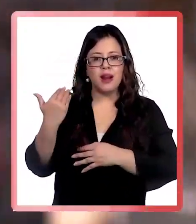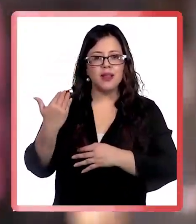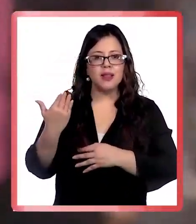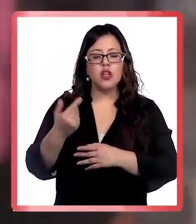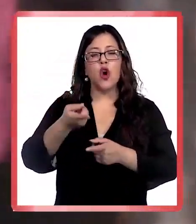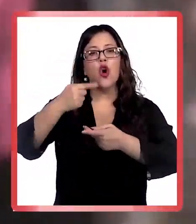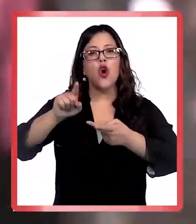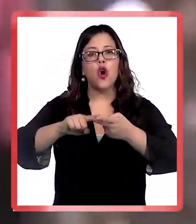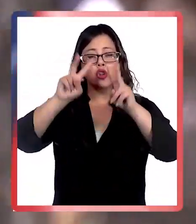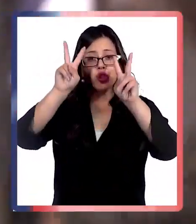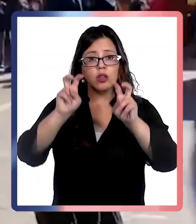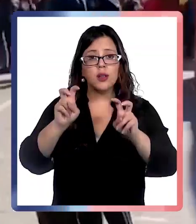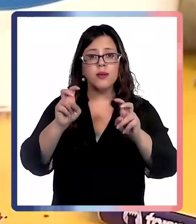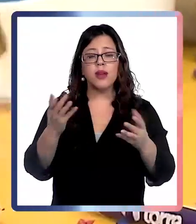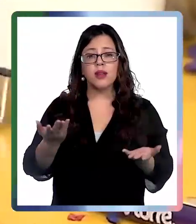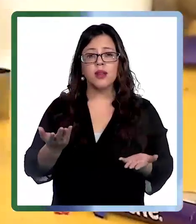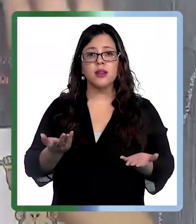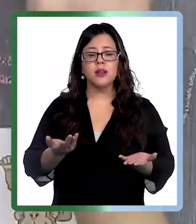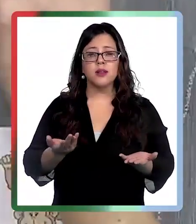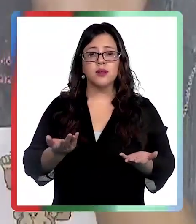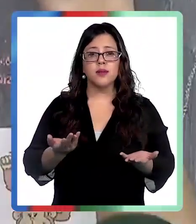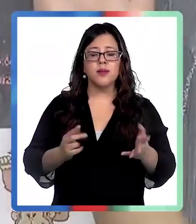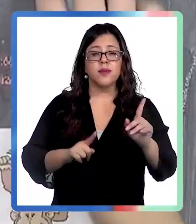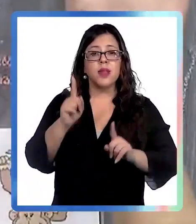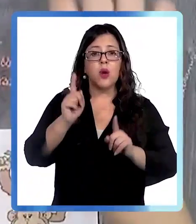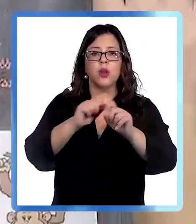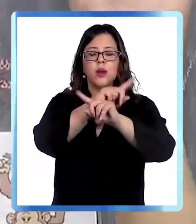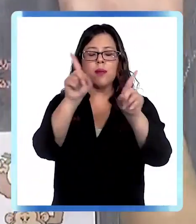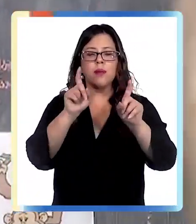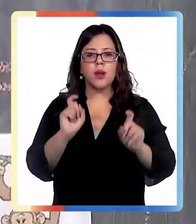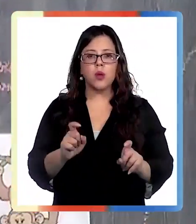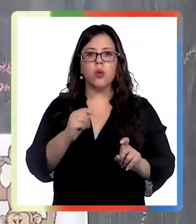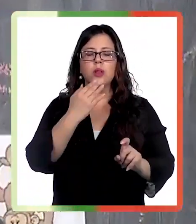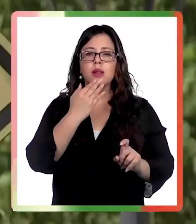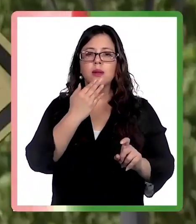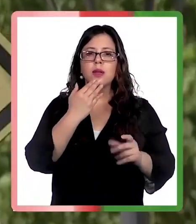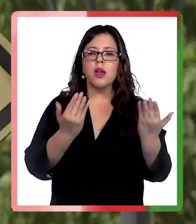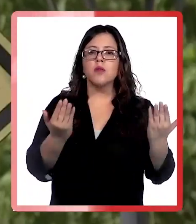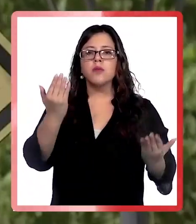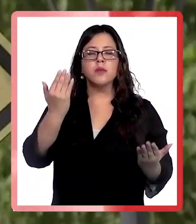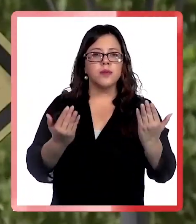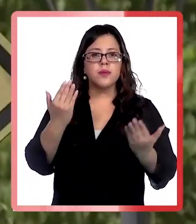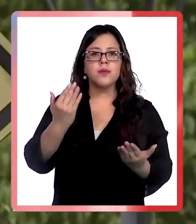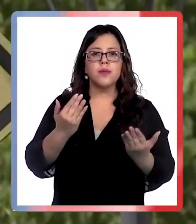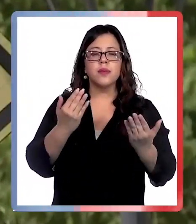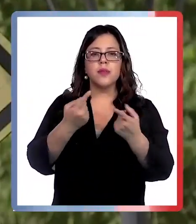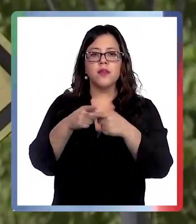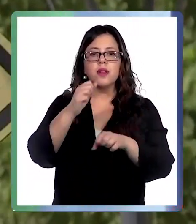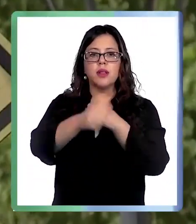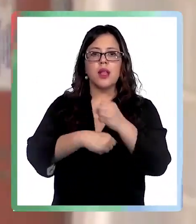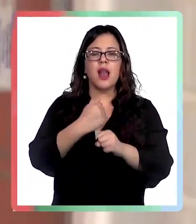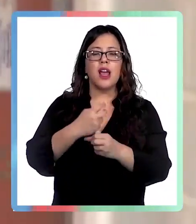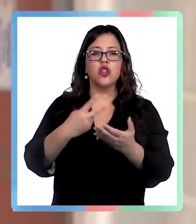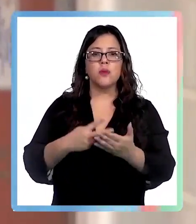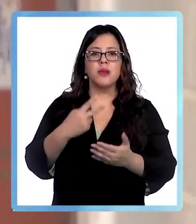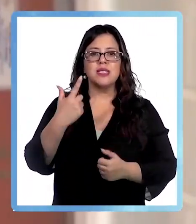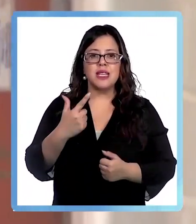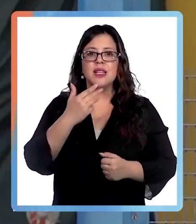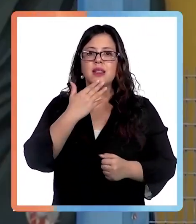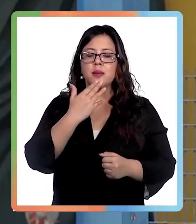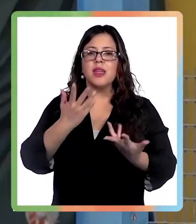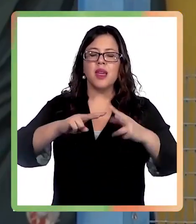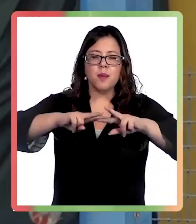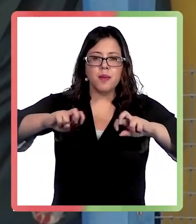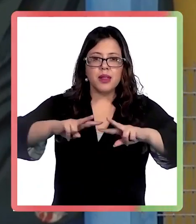algunas preguntas, también son comparadas respecto al año 2007, que también hicimos una indagación, entonces también tienen un comparativo y podemos ver